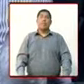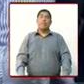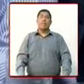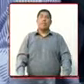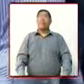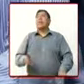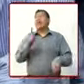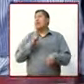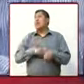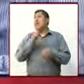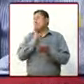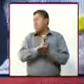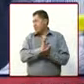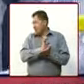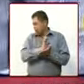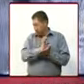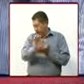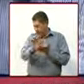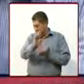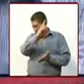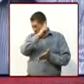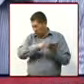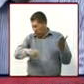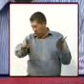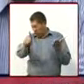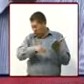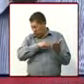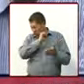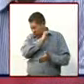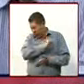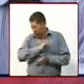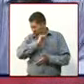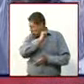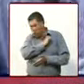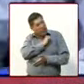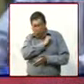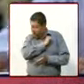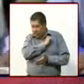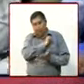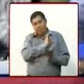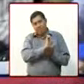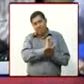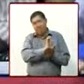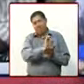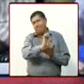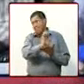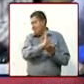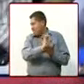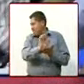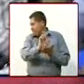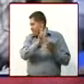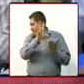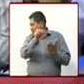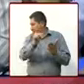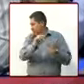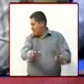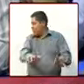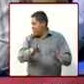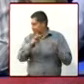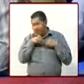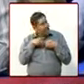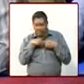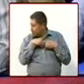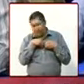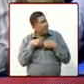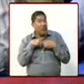Al tiempo de repudiar y condenar estas actitudes, rechaza de manera enfática y